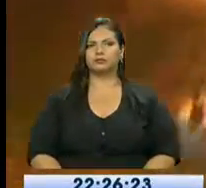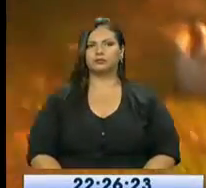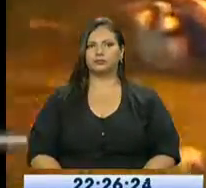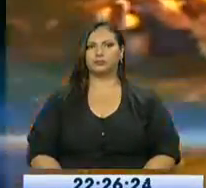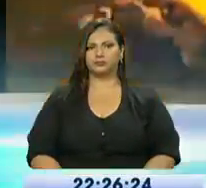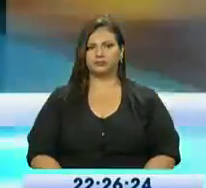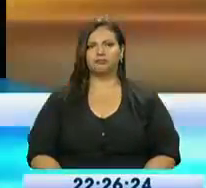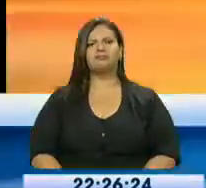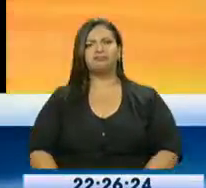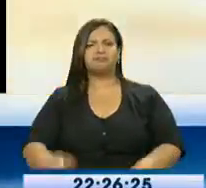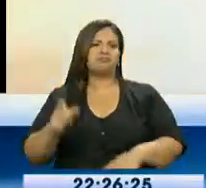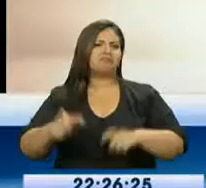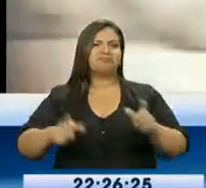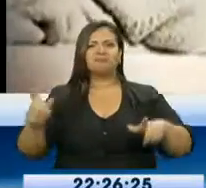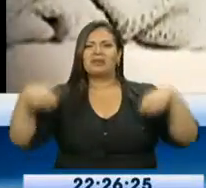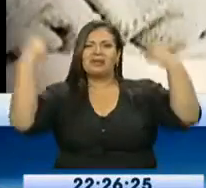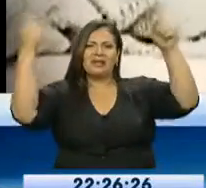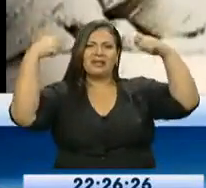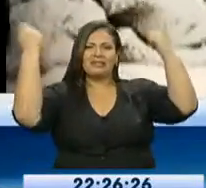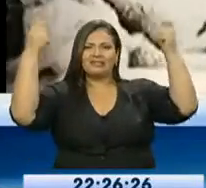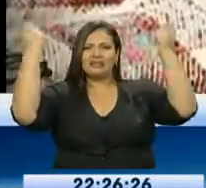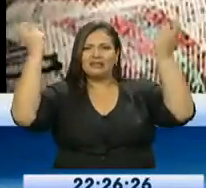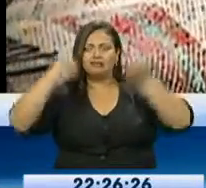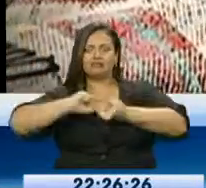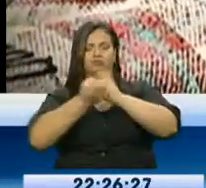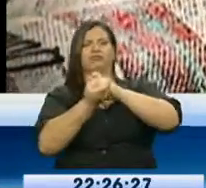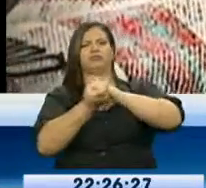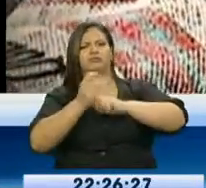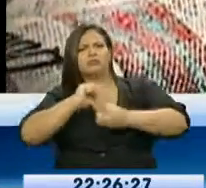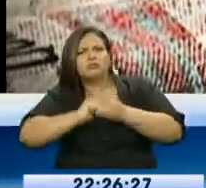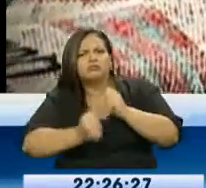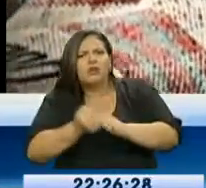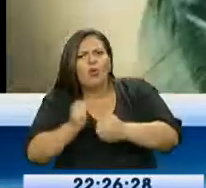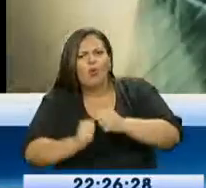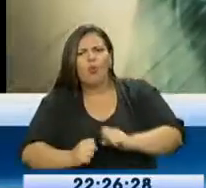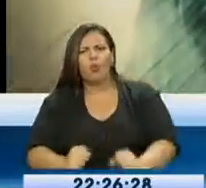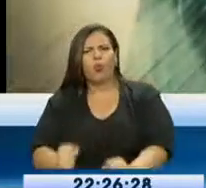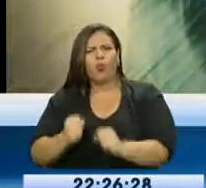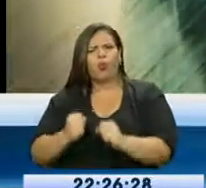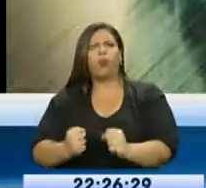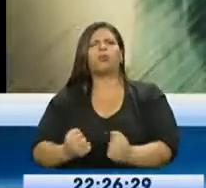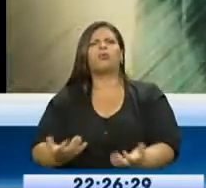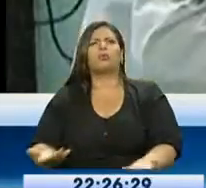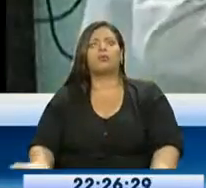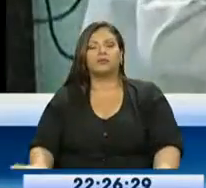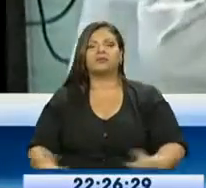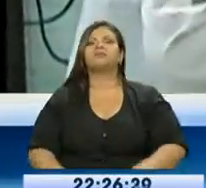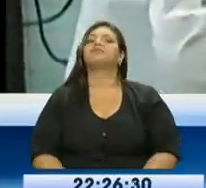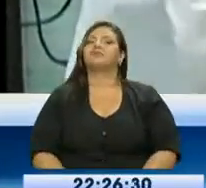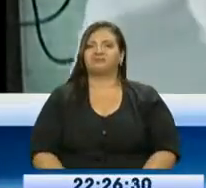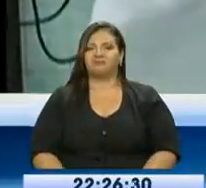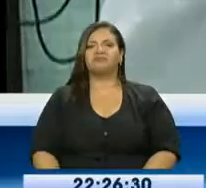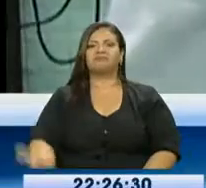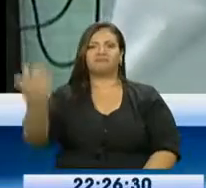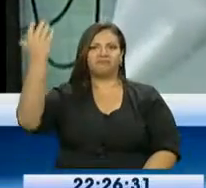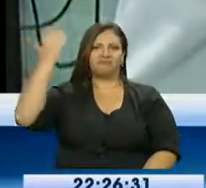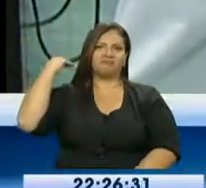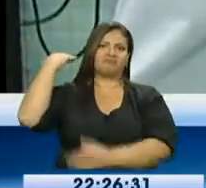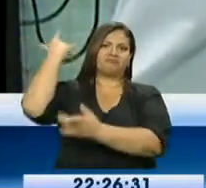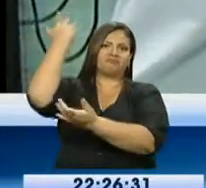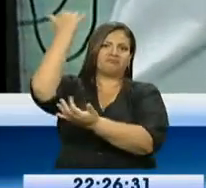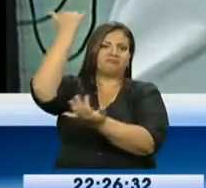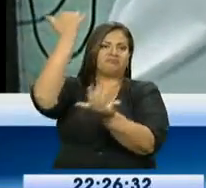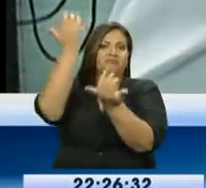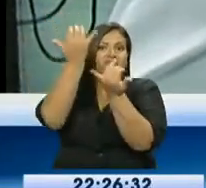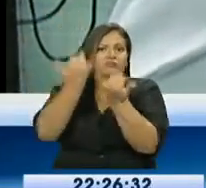de un momento de celebración a una situación de verdadera tragedia. Han pasado muchas familias por accidentes